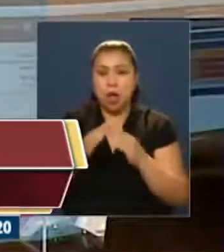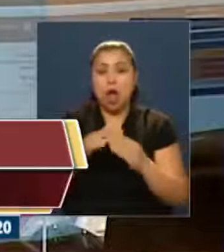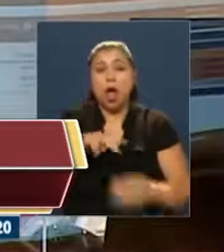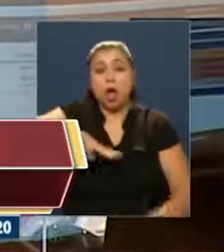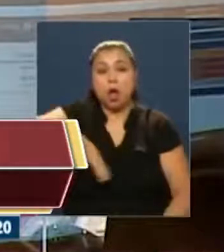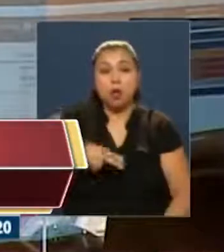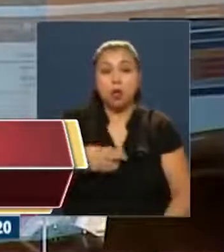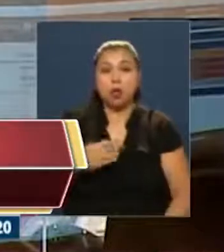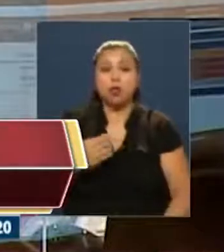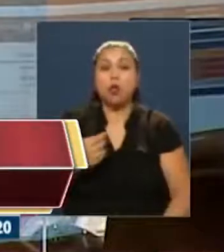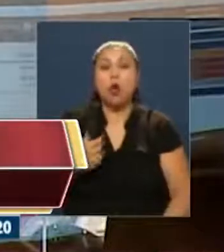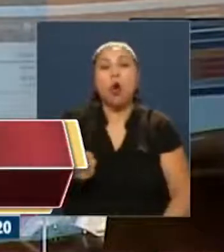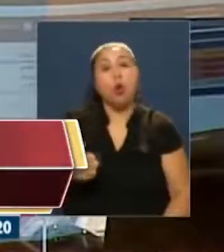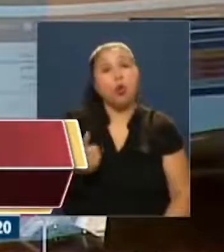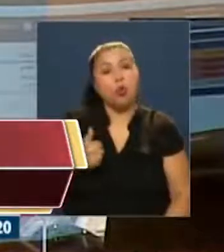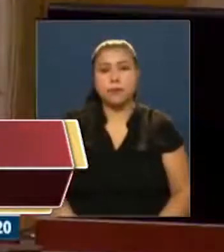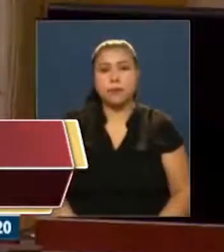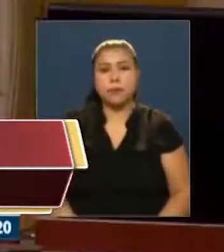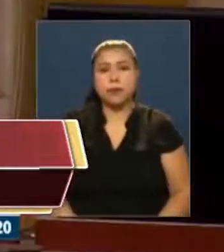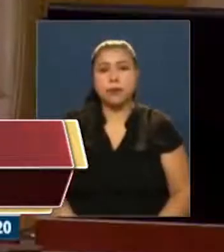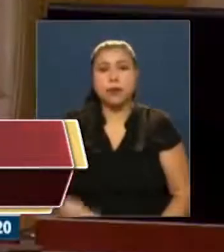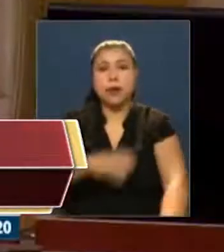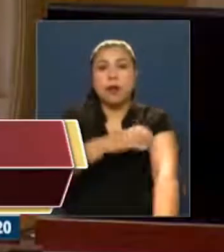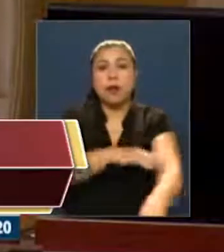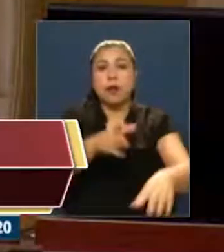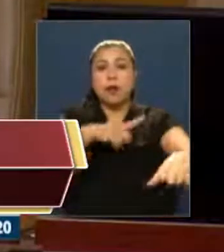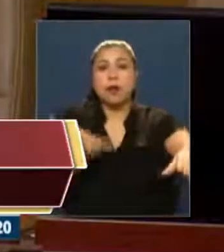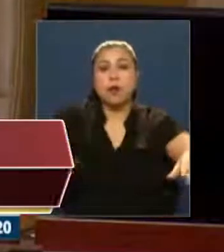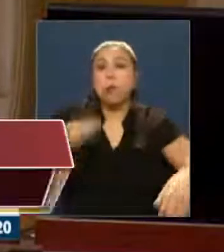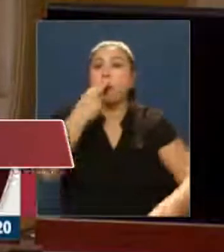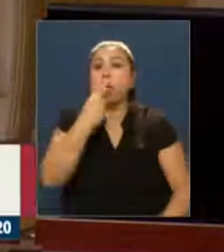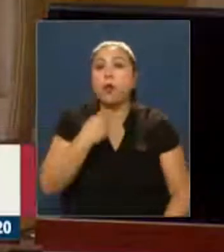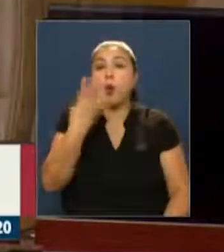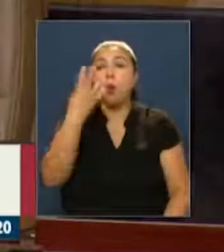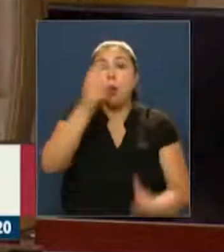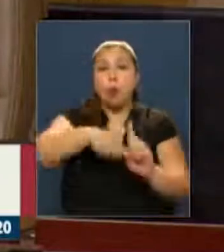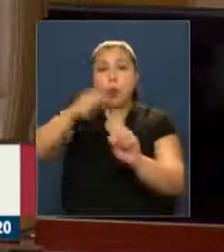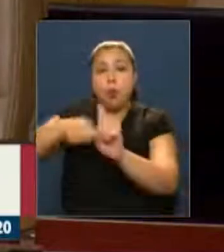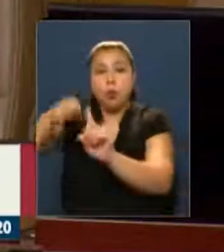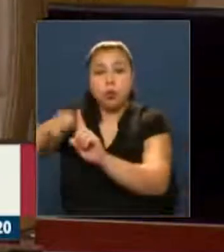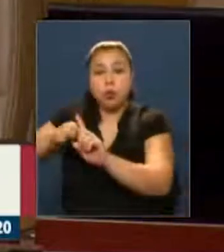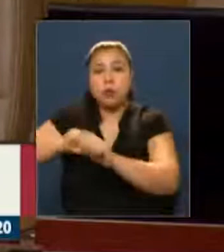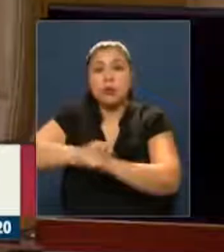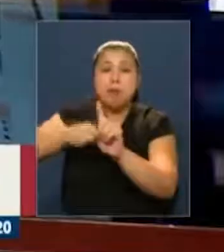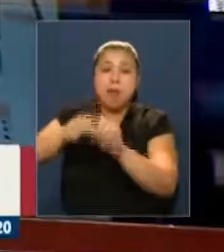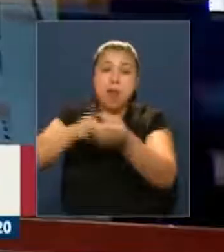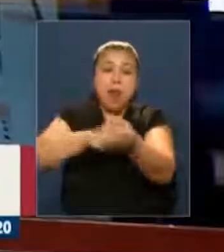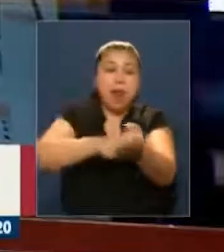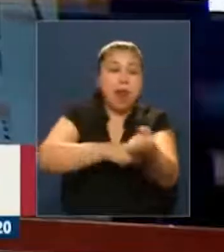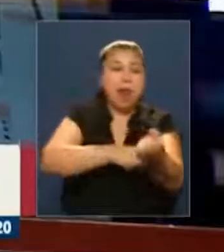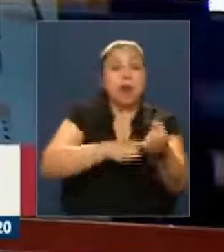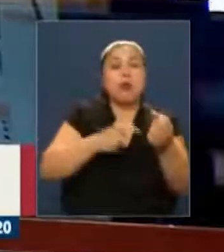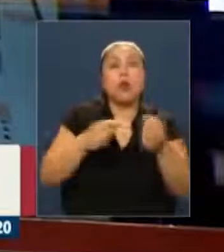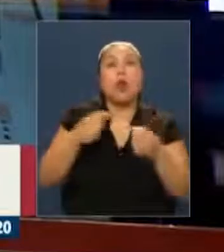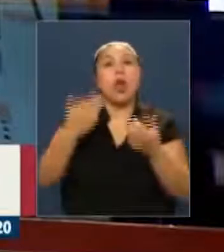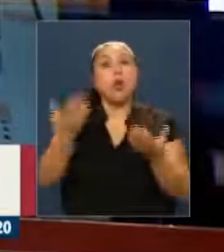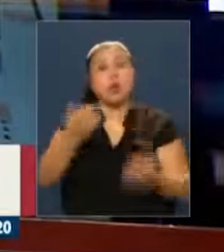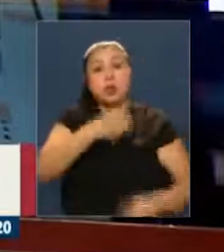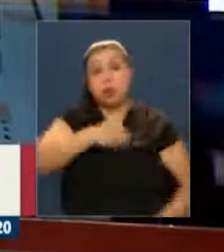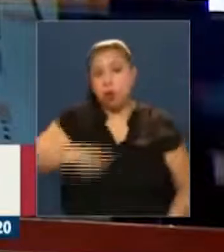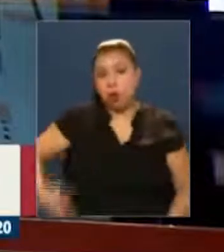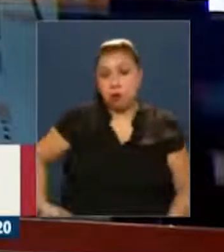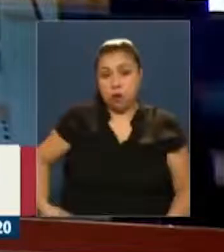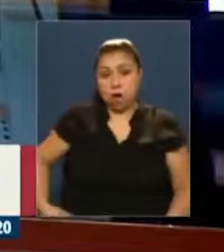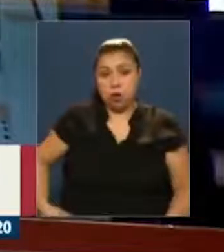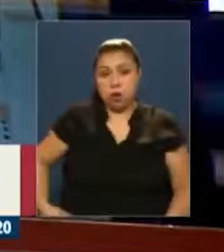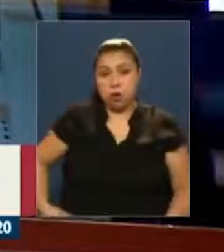de postergación para posponer temporalmente el pago de dividendos de créditos hipotecarios para la vivienda,